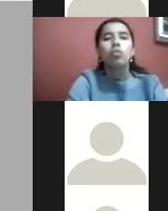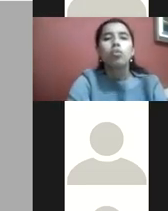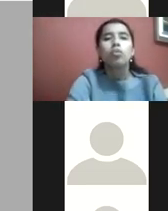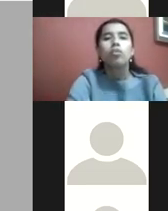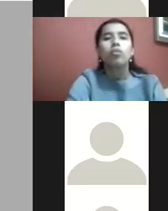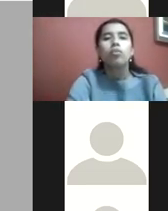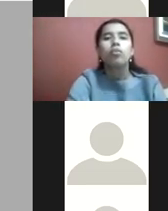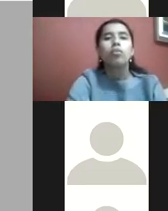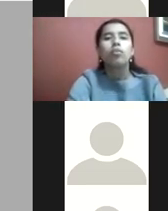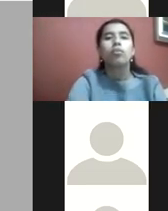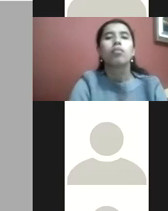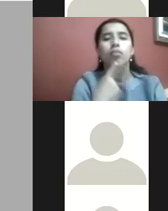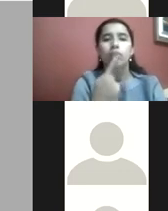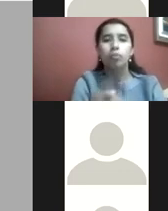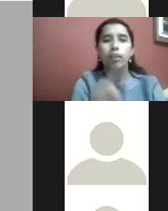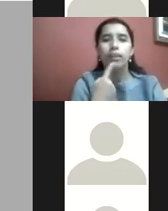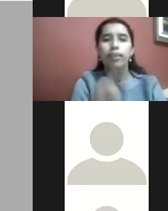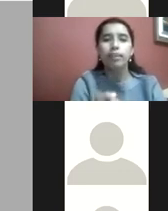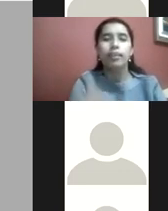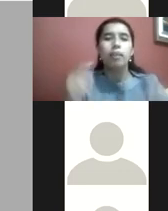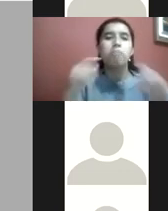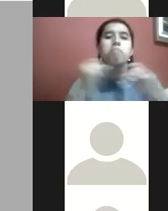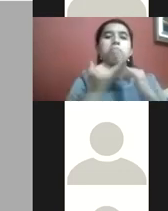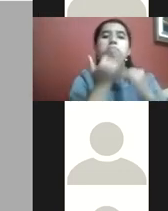es lo que vamos a llamar margen de error.